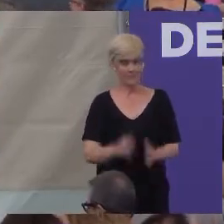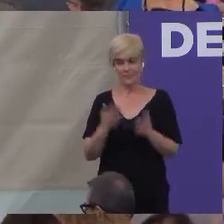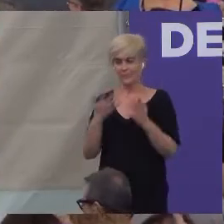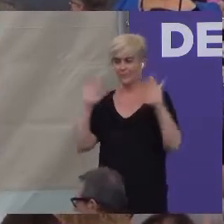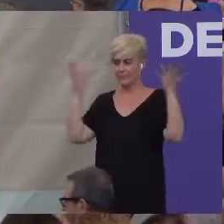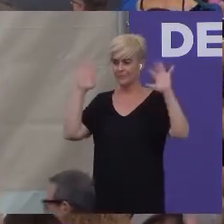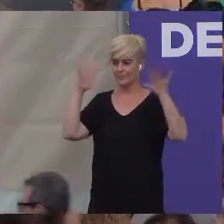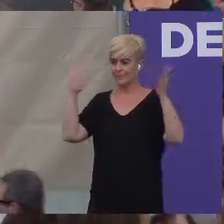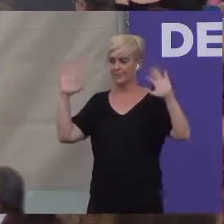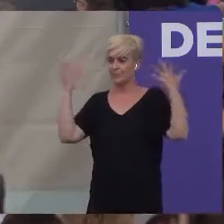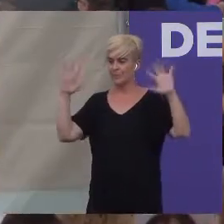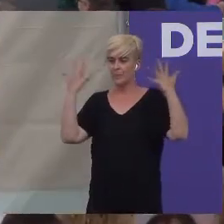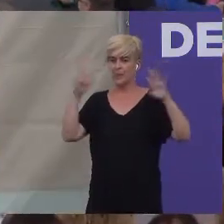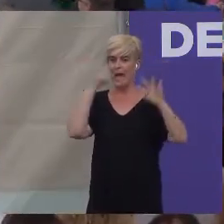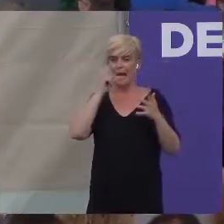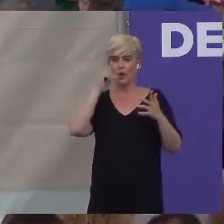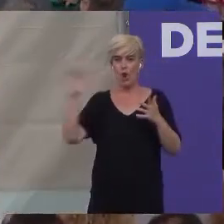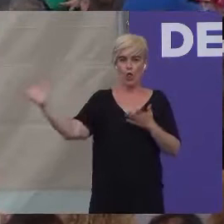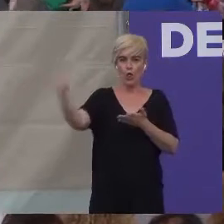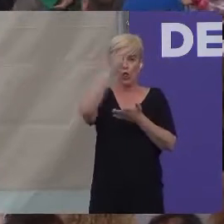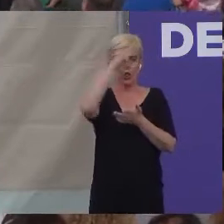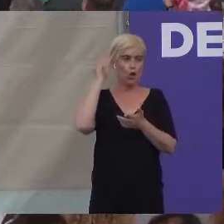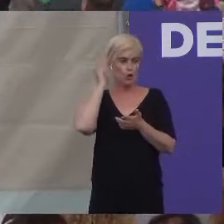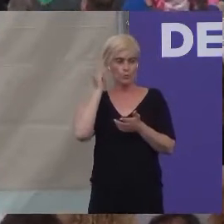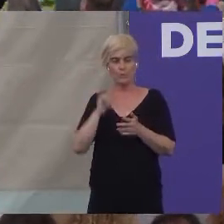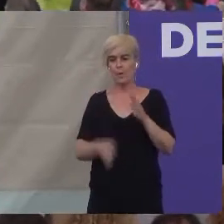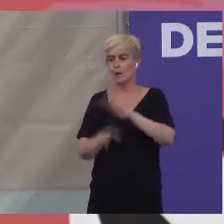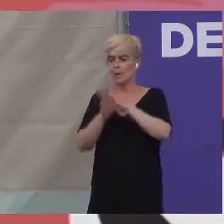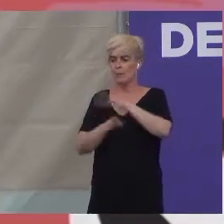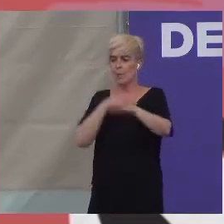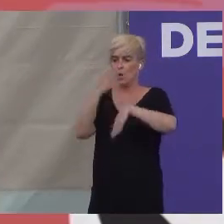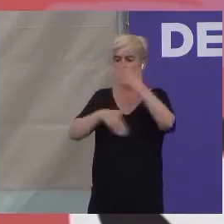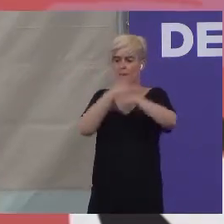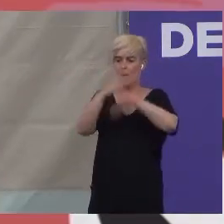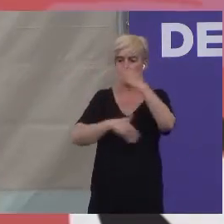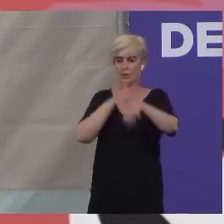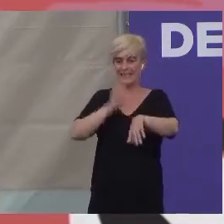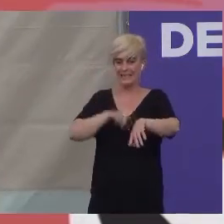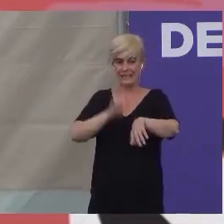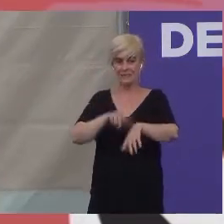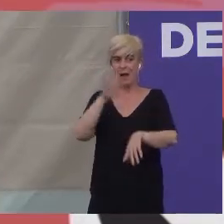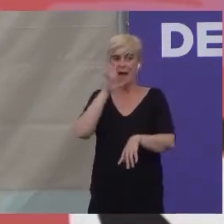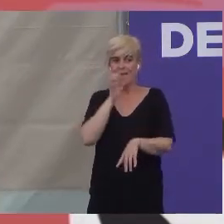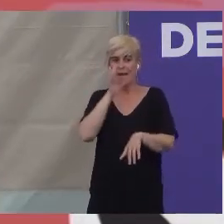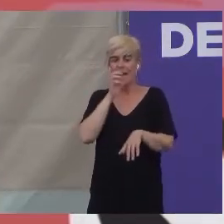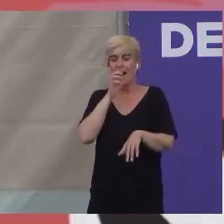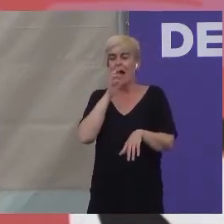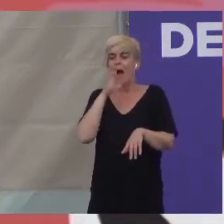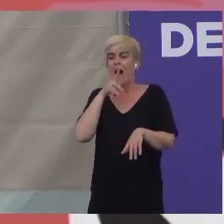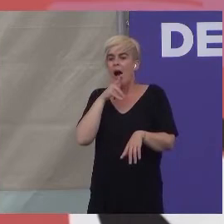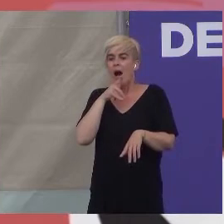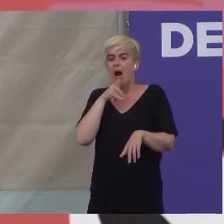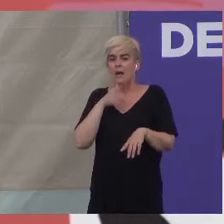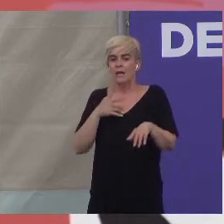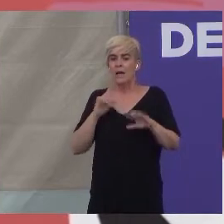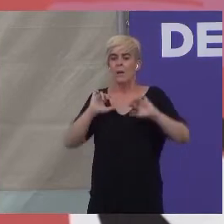a todos, muchas gracias a todos. Bueno, vamos a seguir, vamos muy mal de tiempo. A continuación vamos a empezar